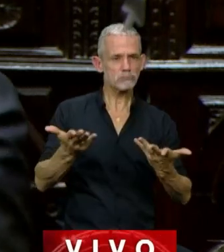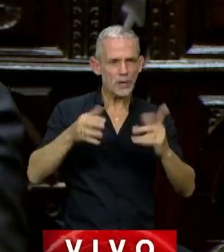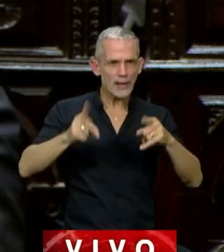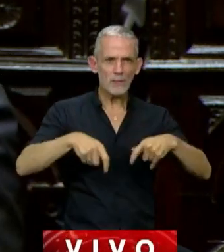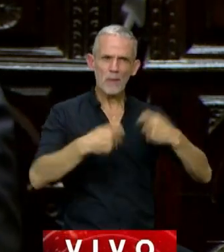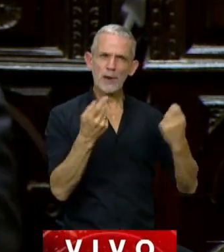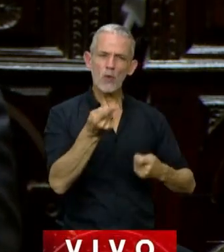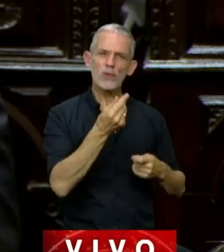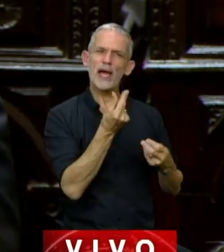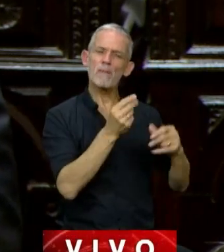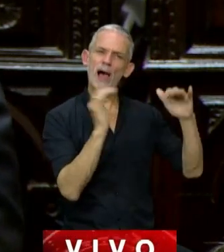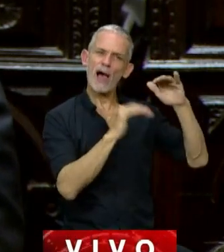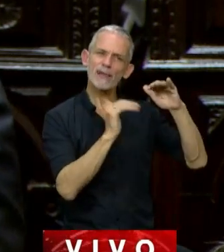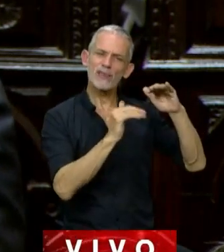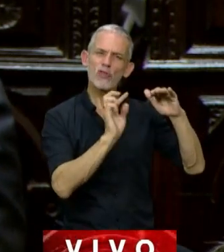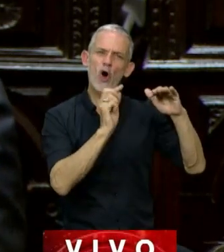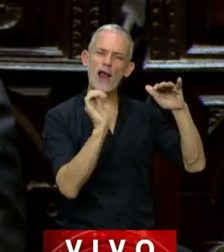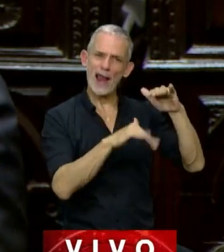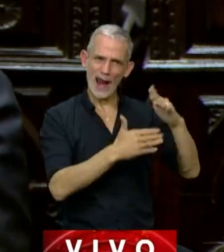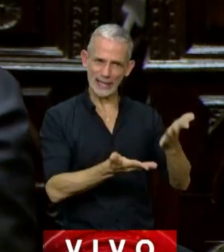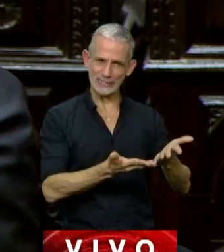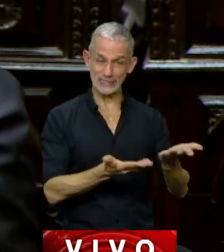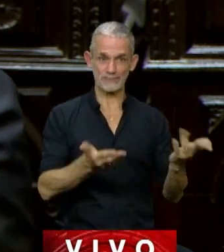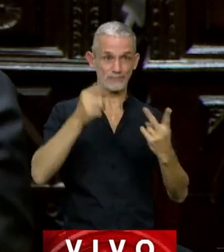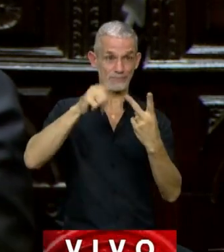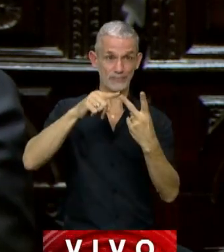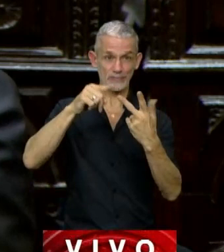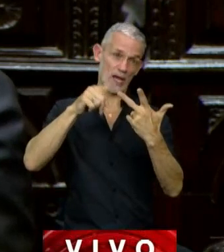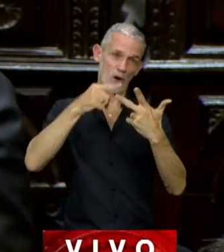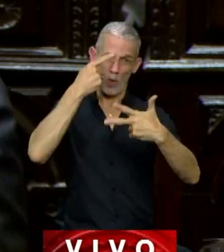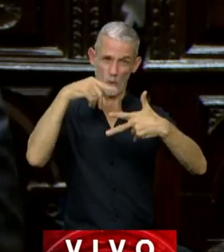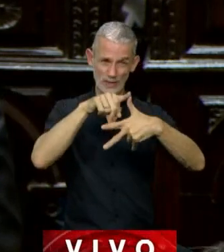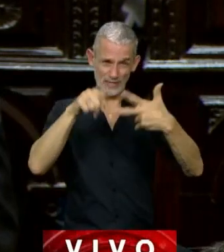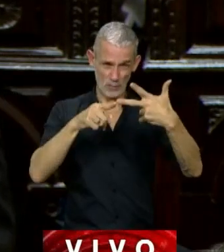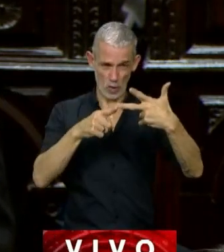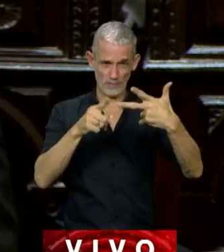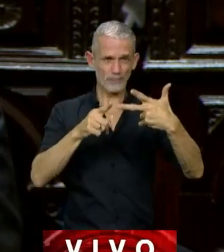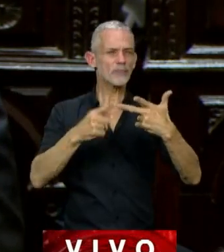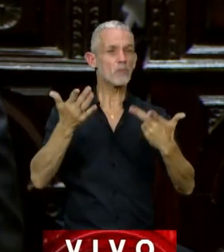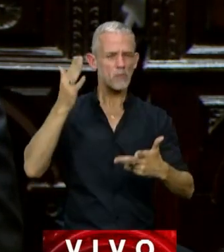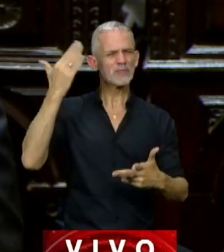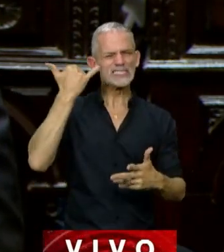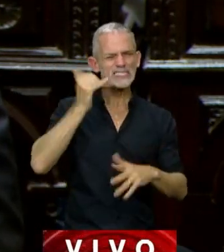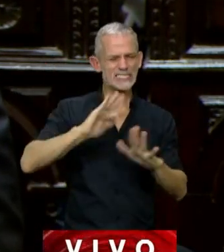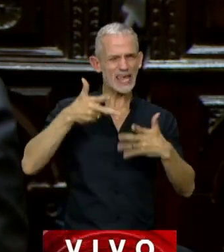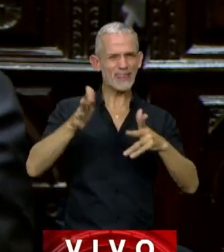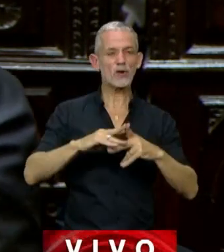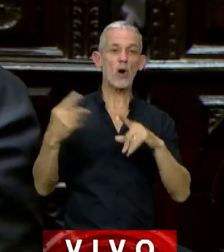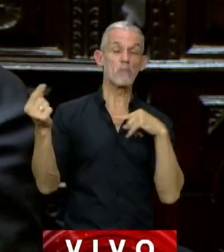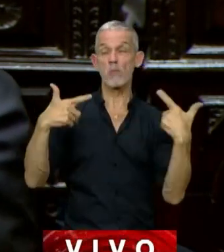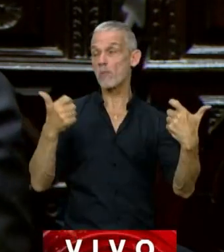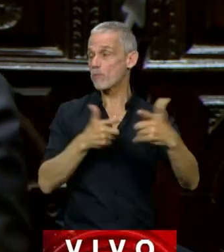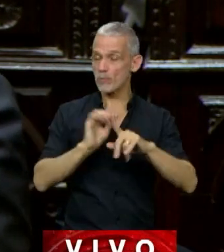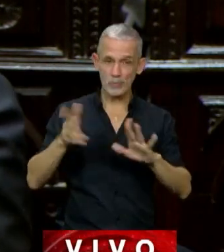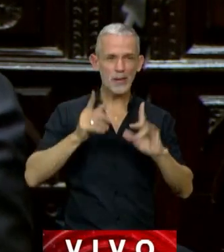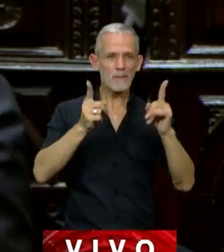afectan a las reservas del Banco Central. Y por último, lo que en más de una oportunidad se ha dicho, las peleas